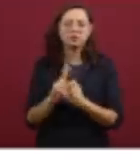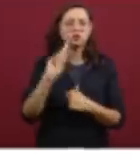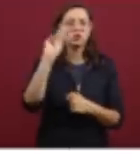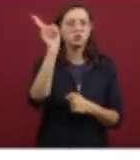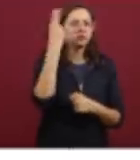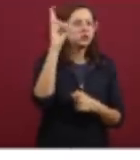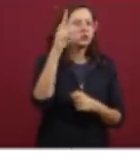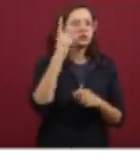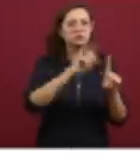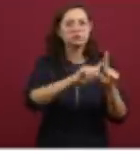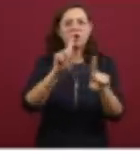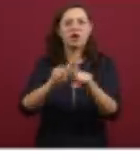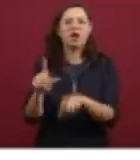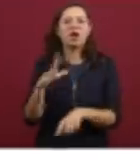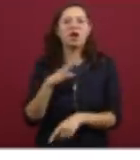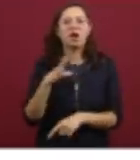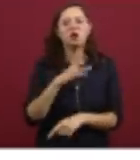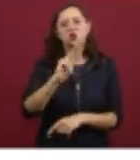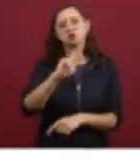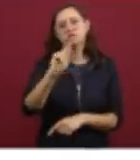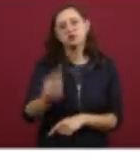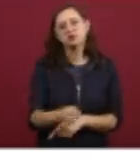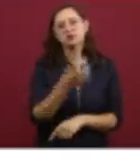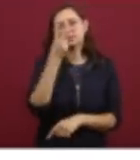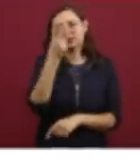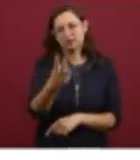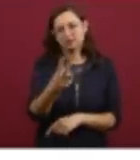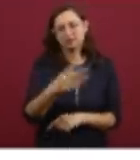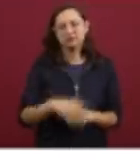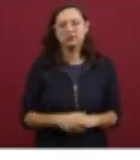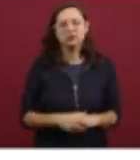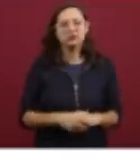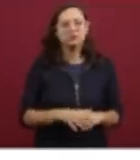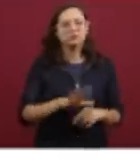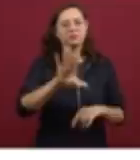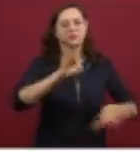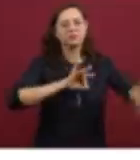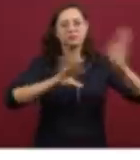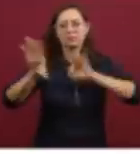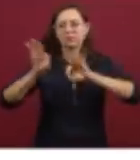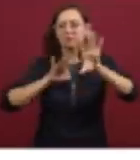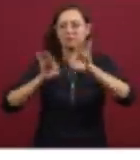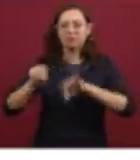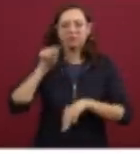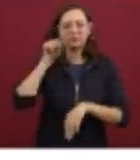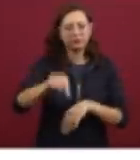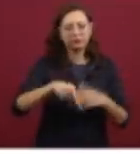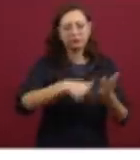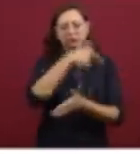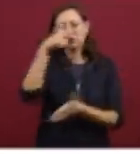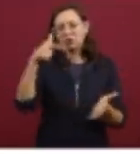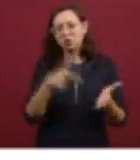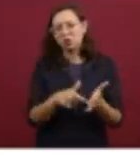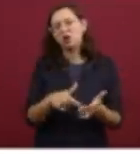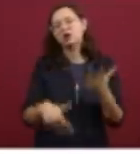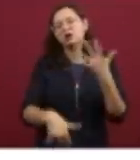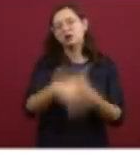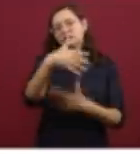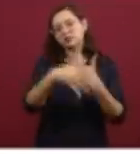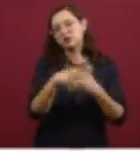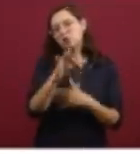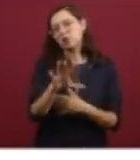por estado, 83 sedes, fueron seleccionadas con criterios de población de 15 a 45